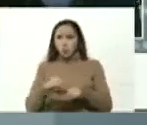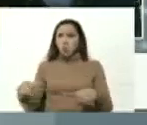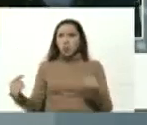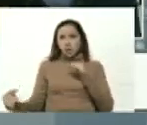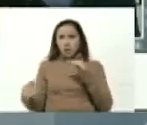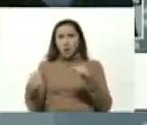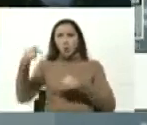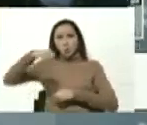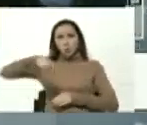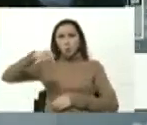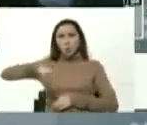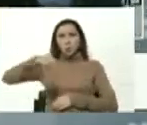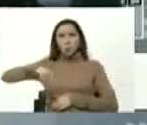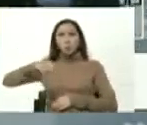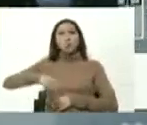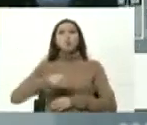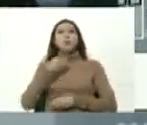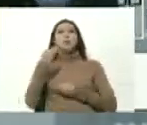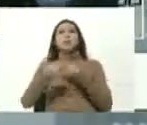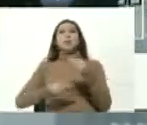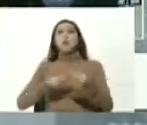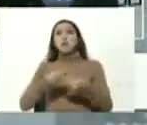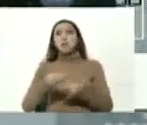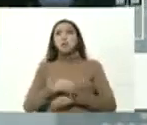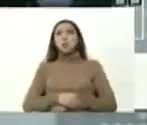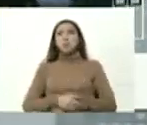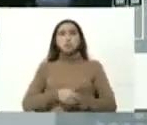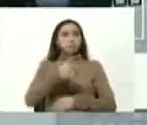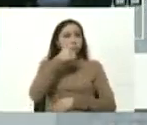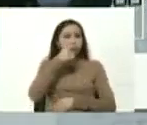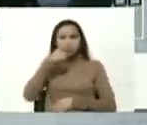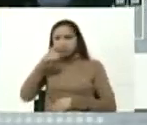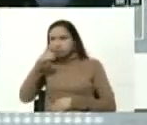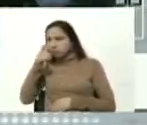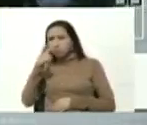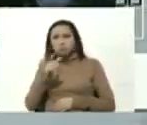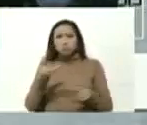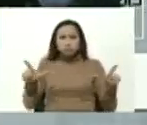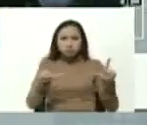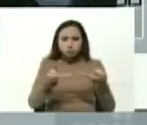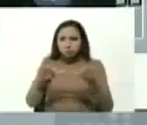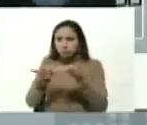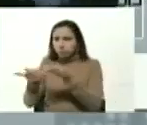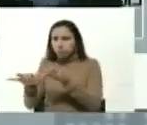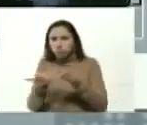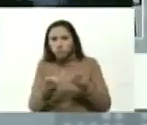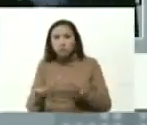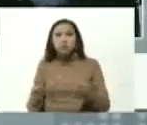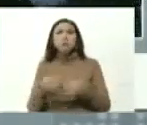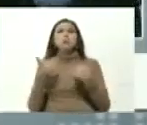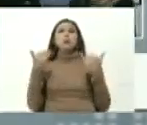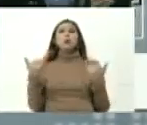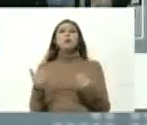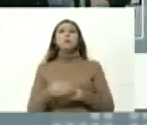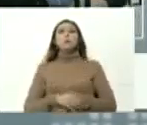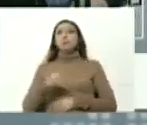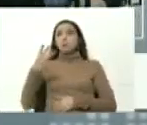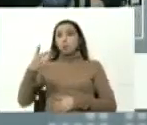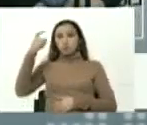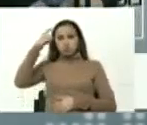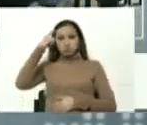sala extraordinaria de monitoreo de medios que está funcionando, lleva 4 días